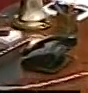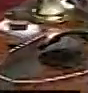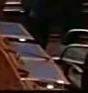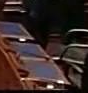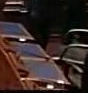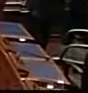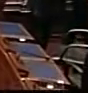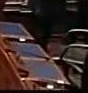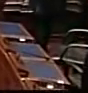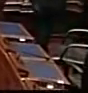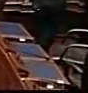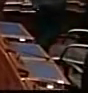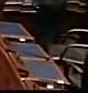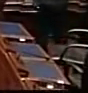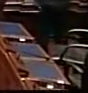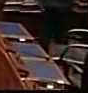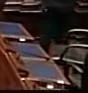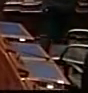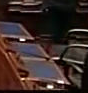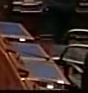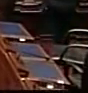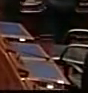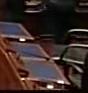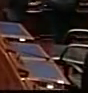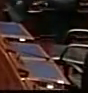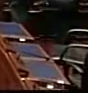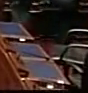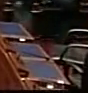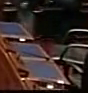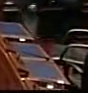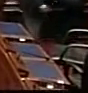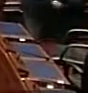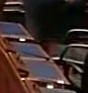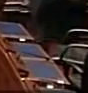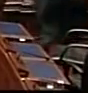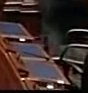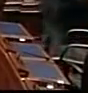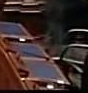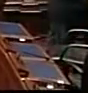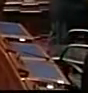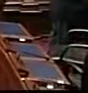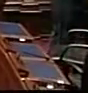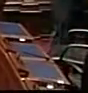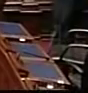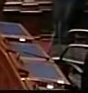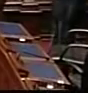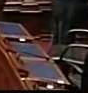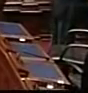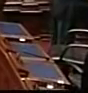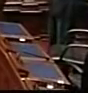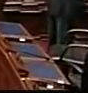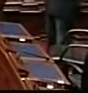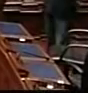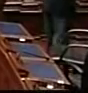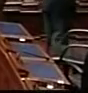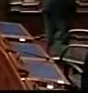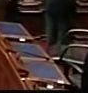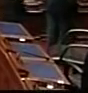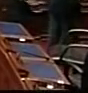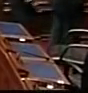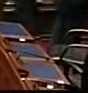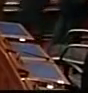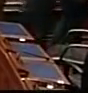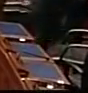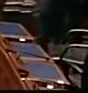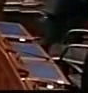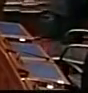la población necesita confiar en su política. No hay que recuperar la confianza de la gente para